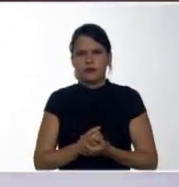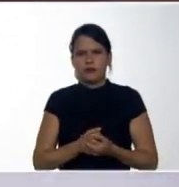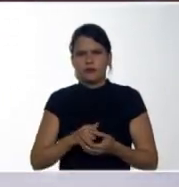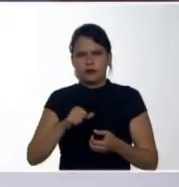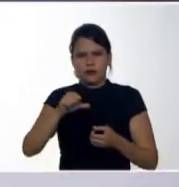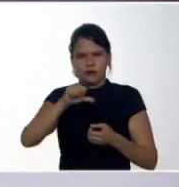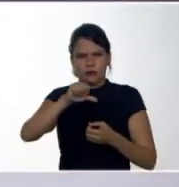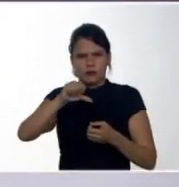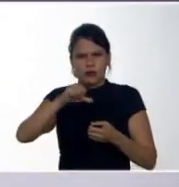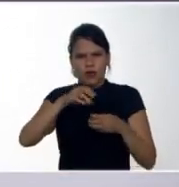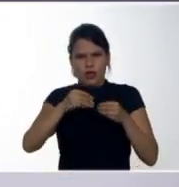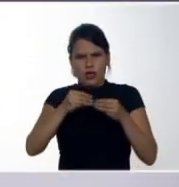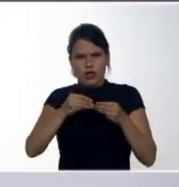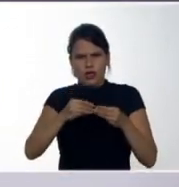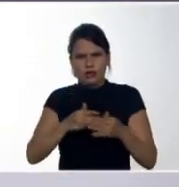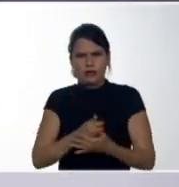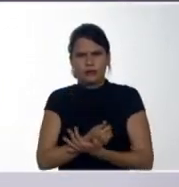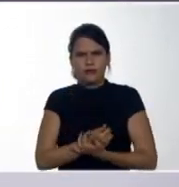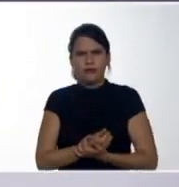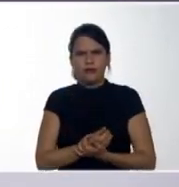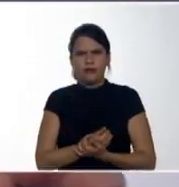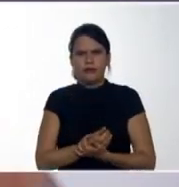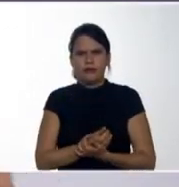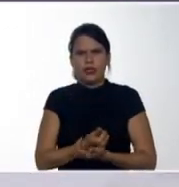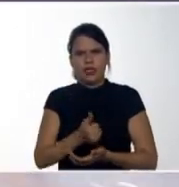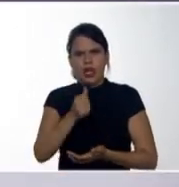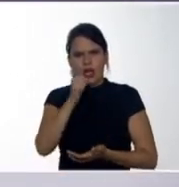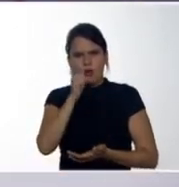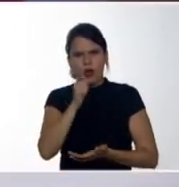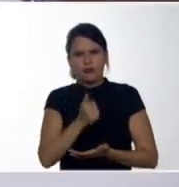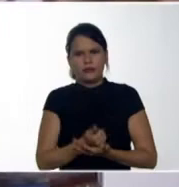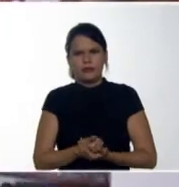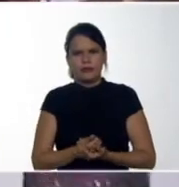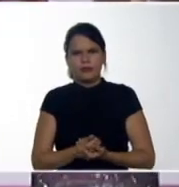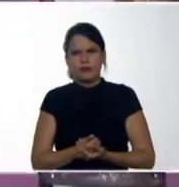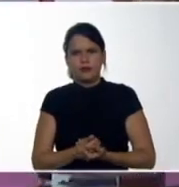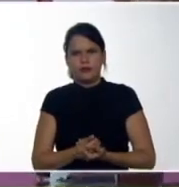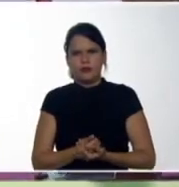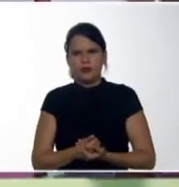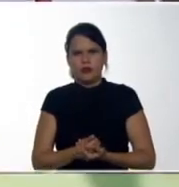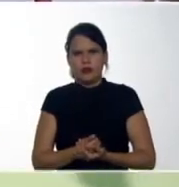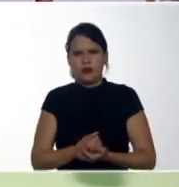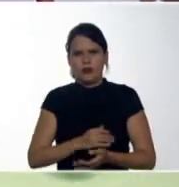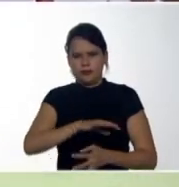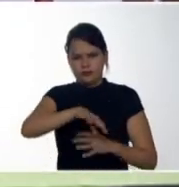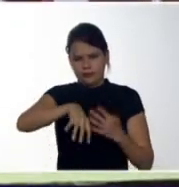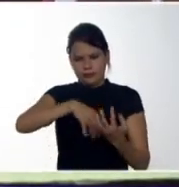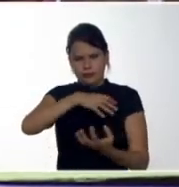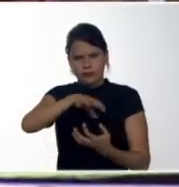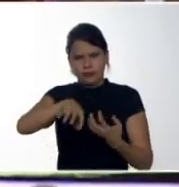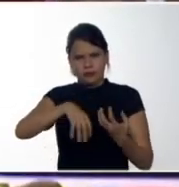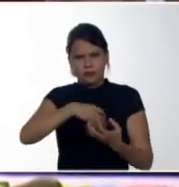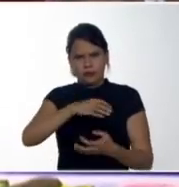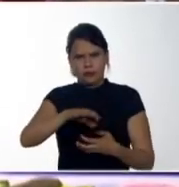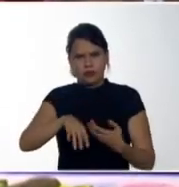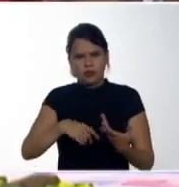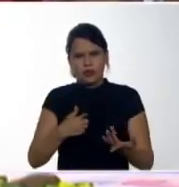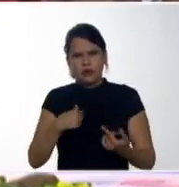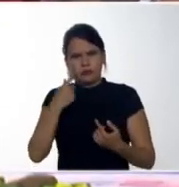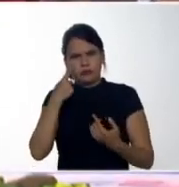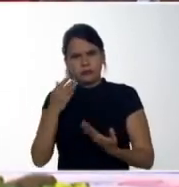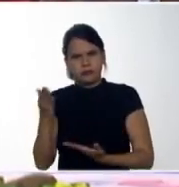Vertimos la arena en el agua, la mezclamos y aún así,